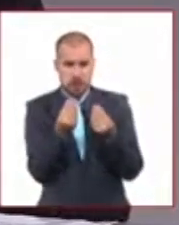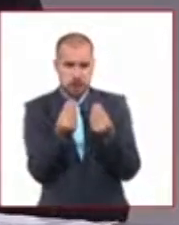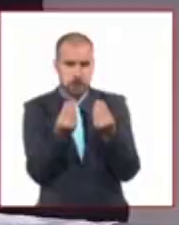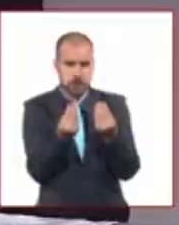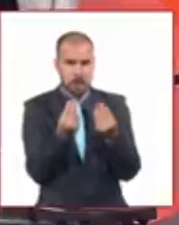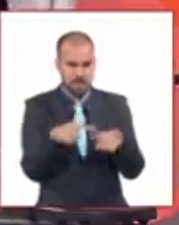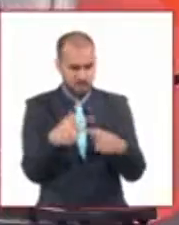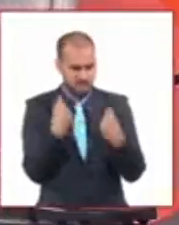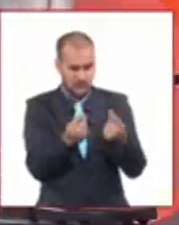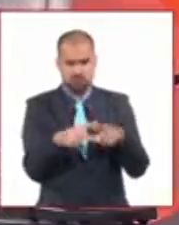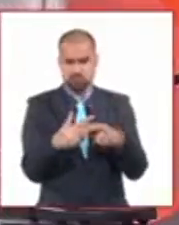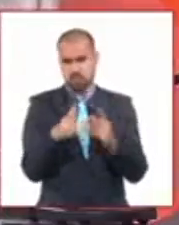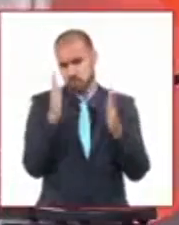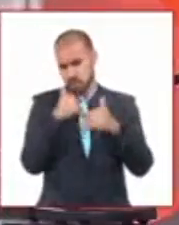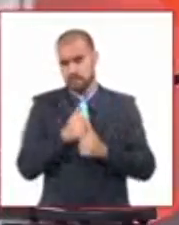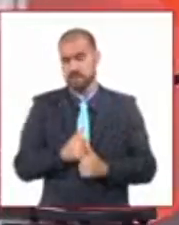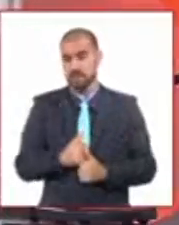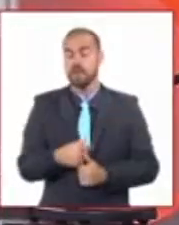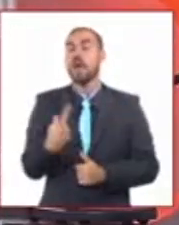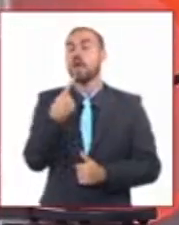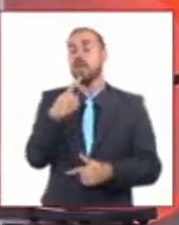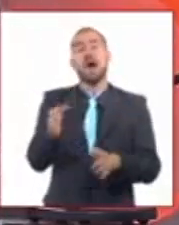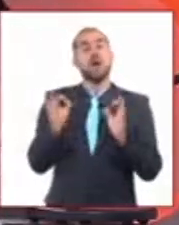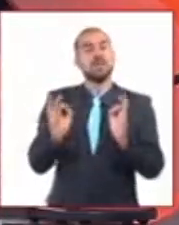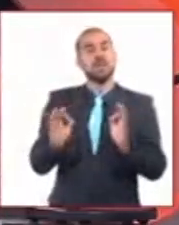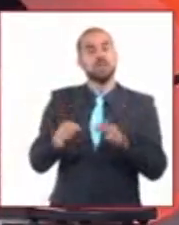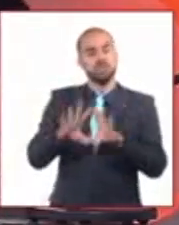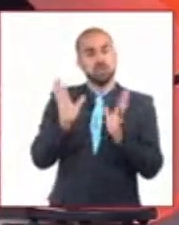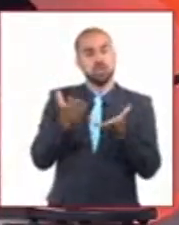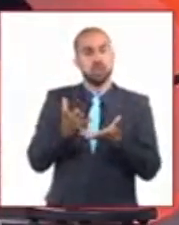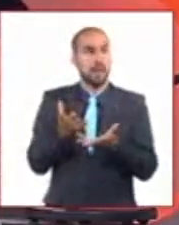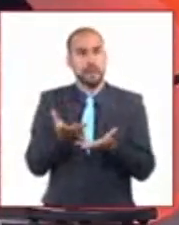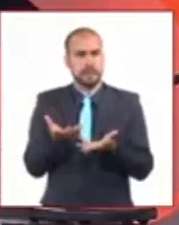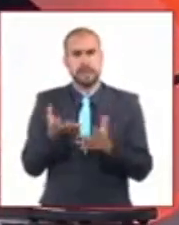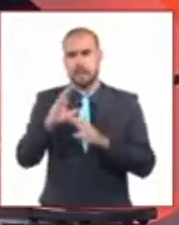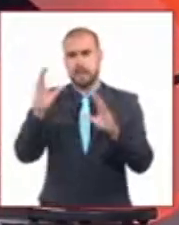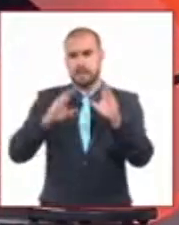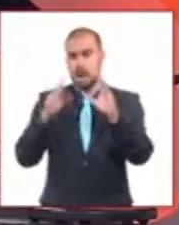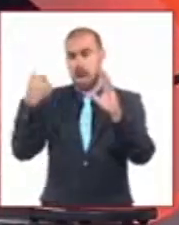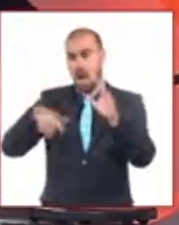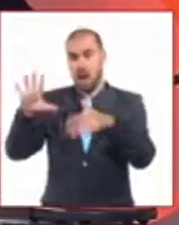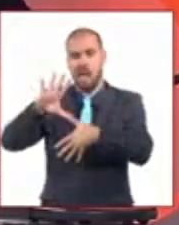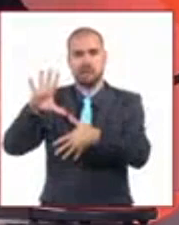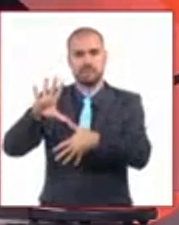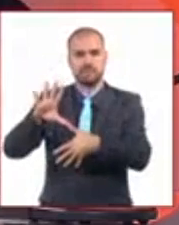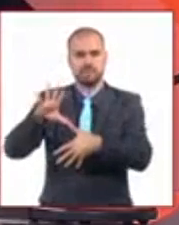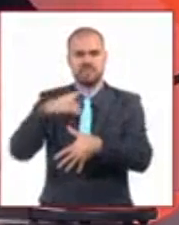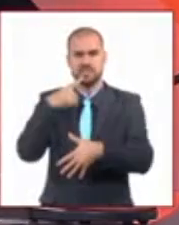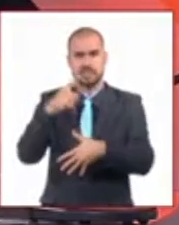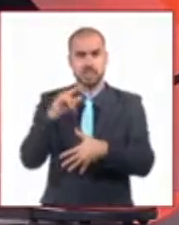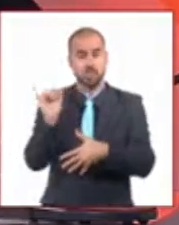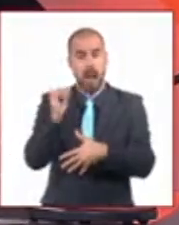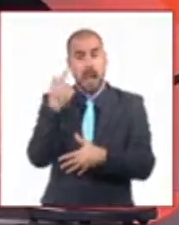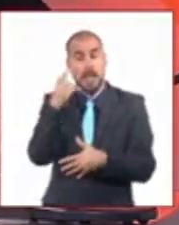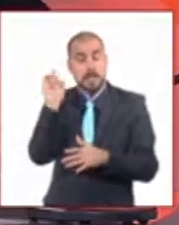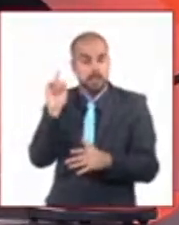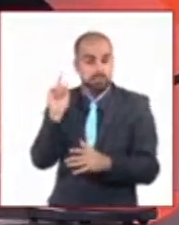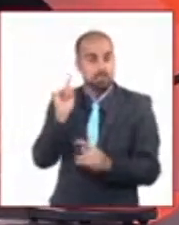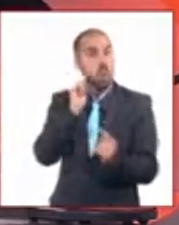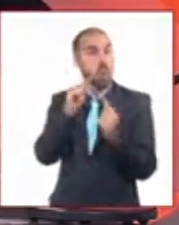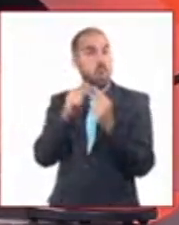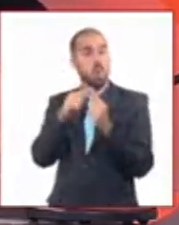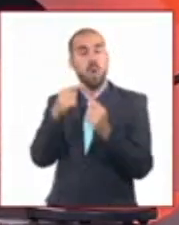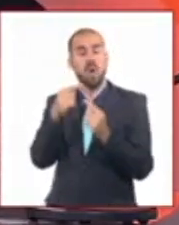y ese contexto en que se da este esta cumbre en la que como decíamos hay mucha expectativa por las palabras que